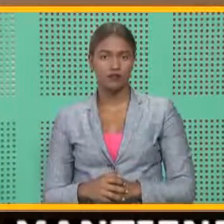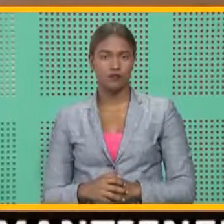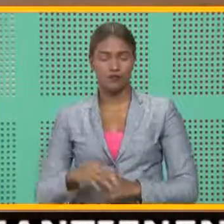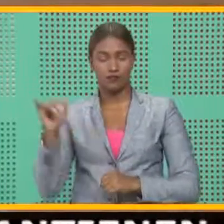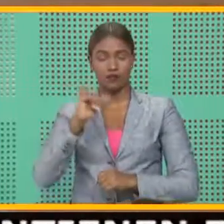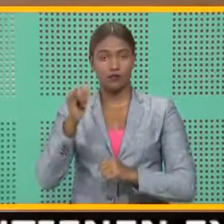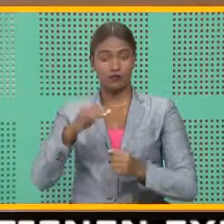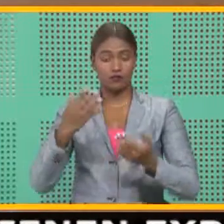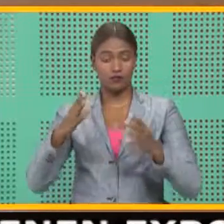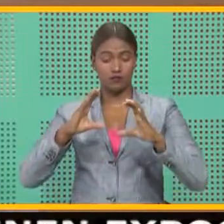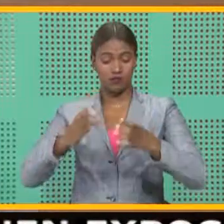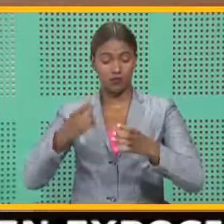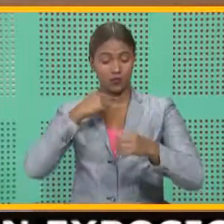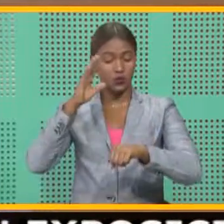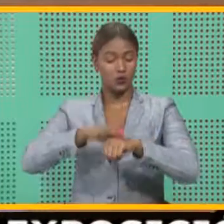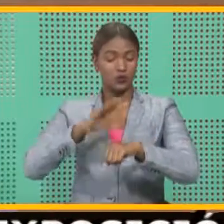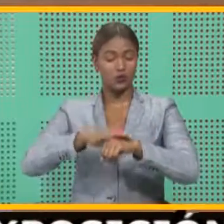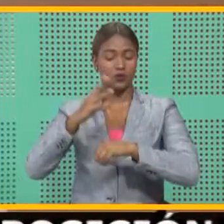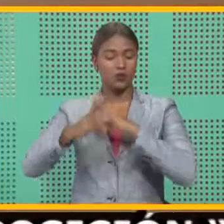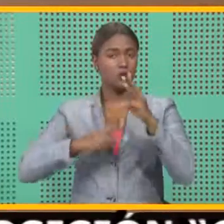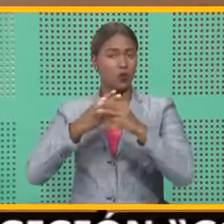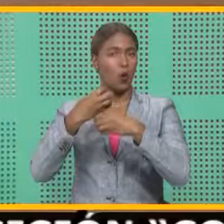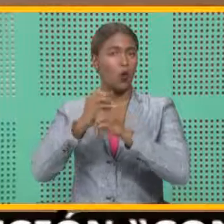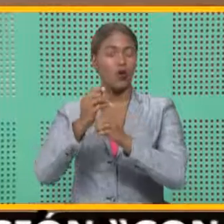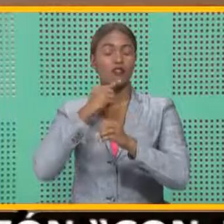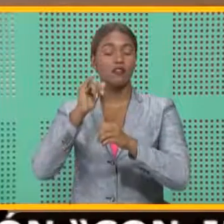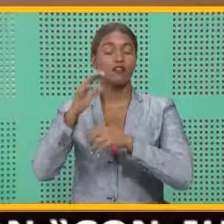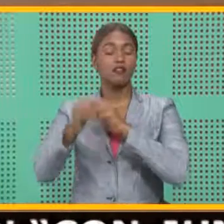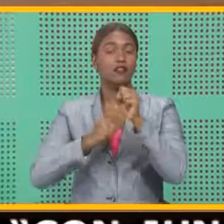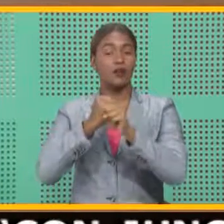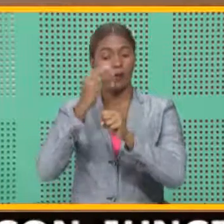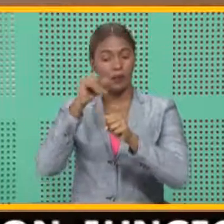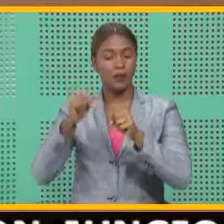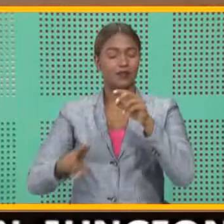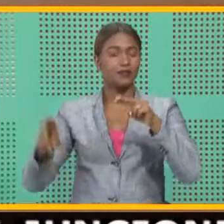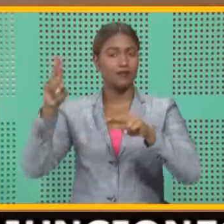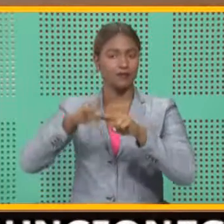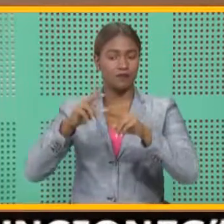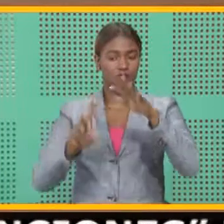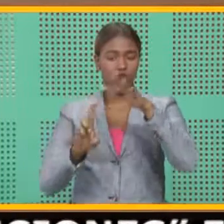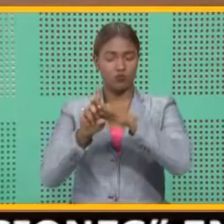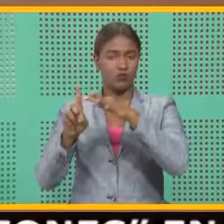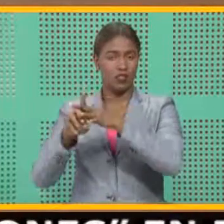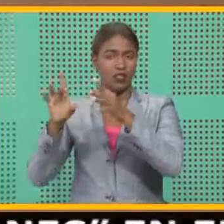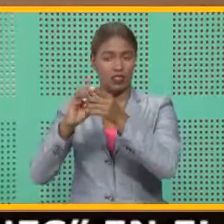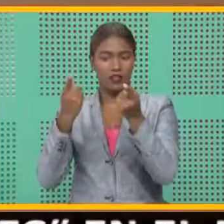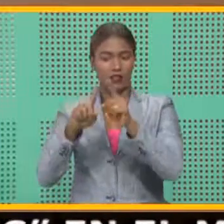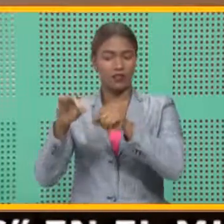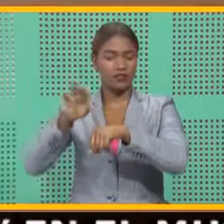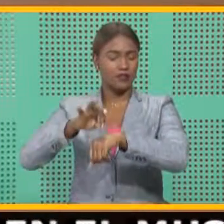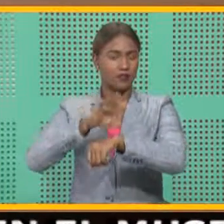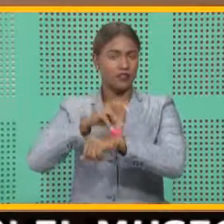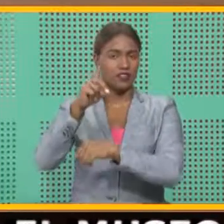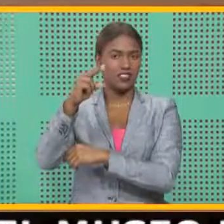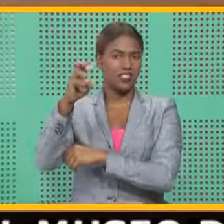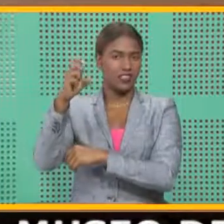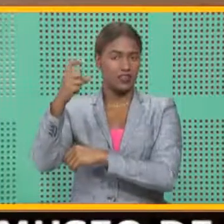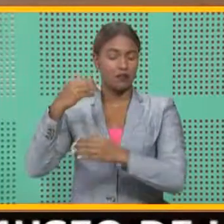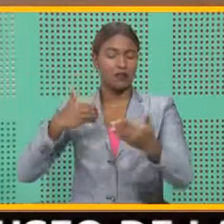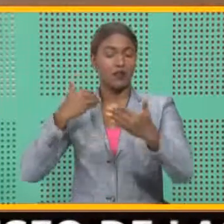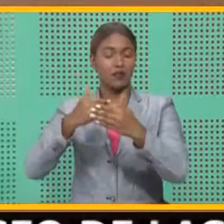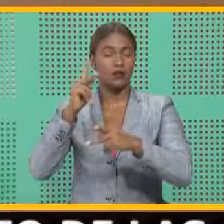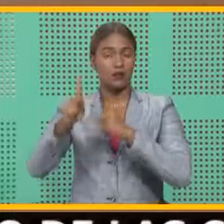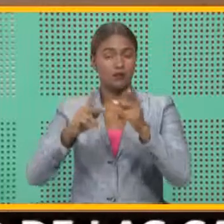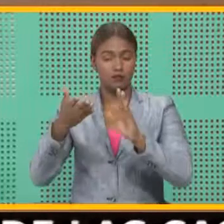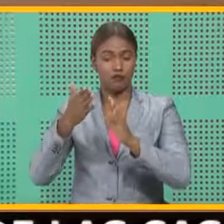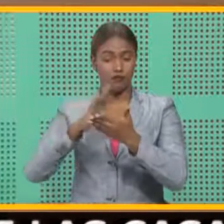Amigos, la advertencia de la Organización Mundial de la Salud de que en este año habrá un aumento en la incidencia de los casos de dengue conllevó a las autoridades del